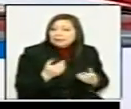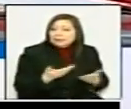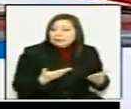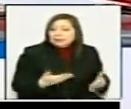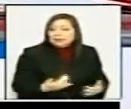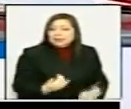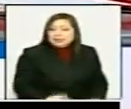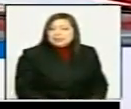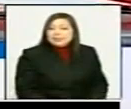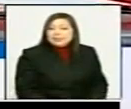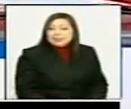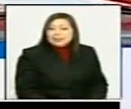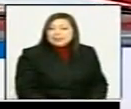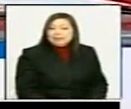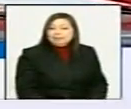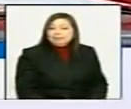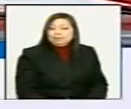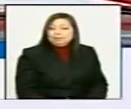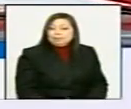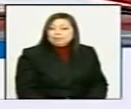esta naturaleza.